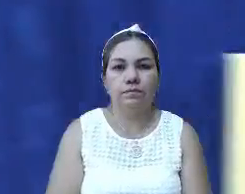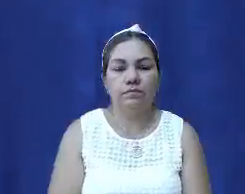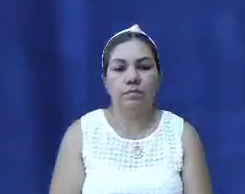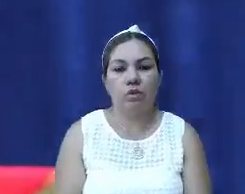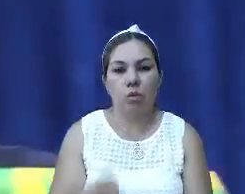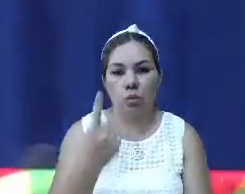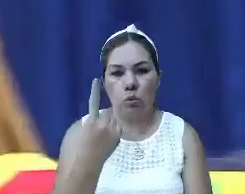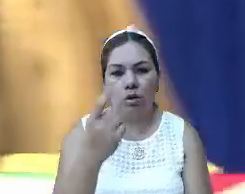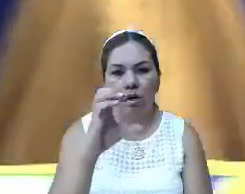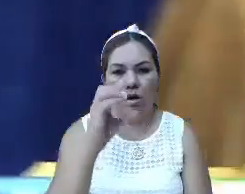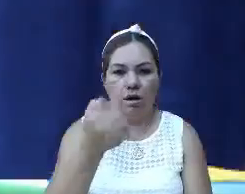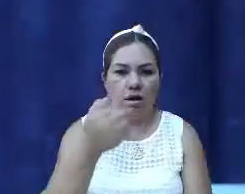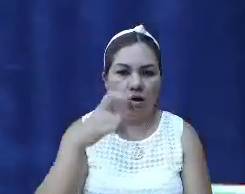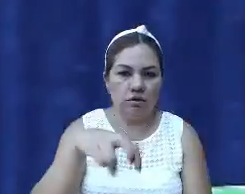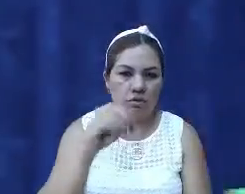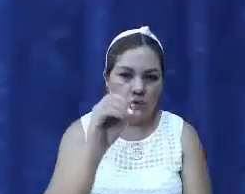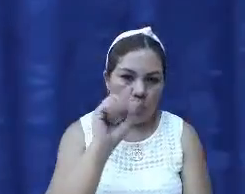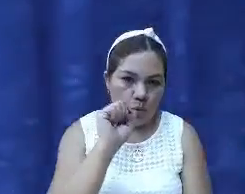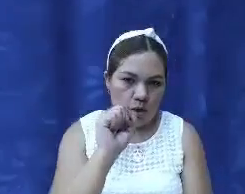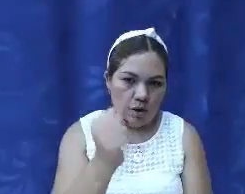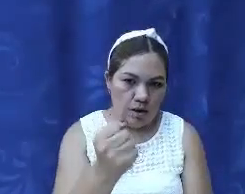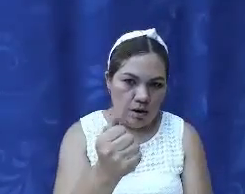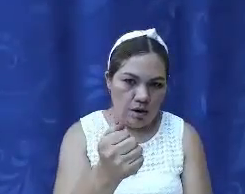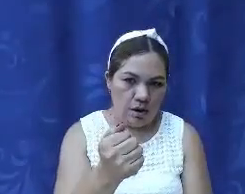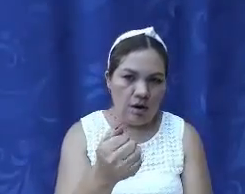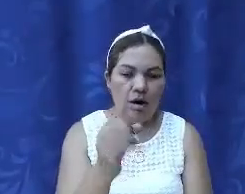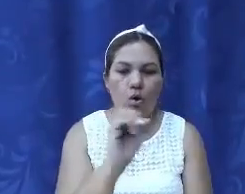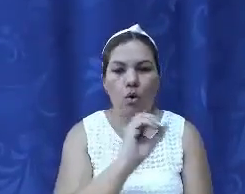Una canoa o un barco que tenga